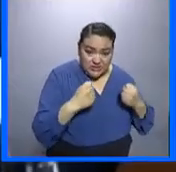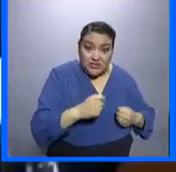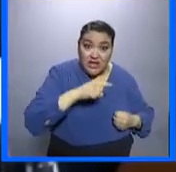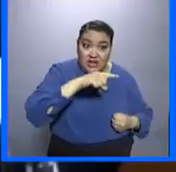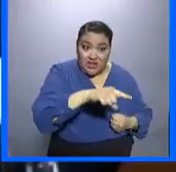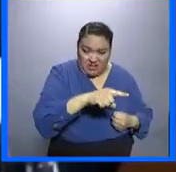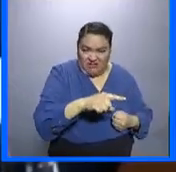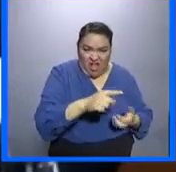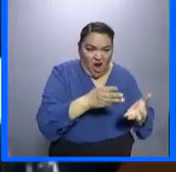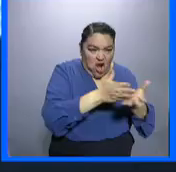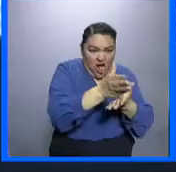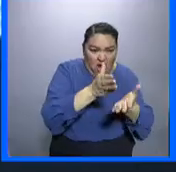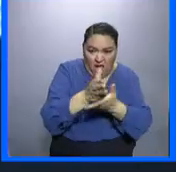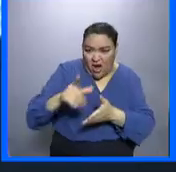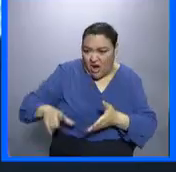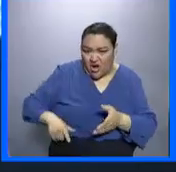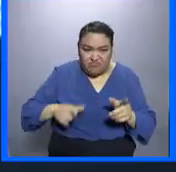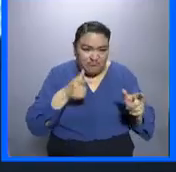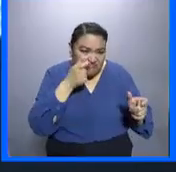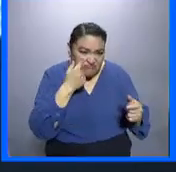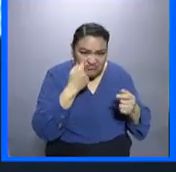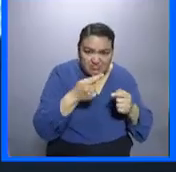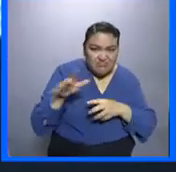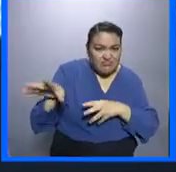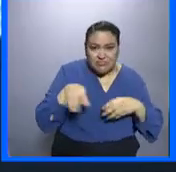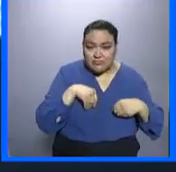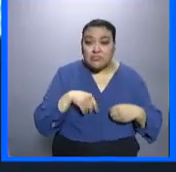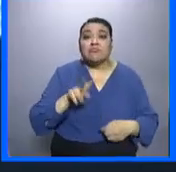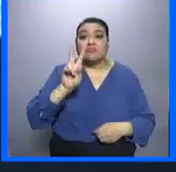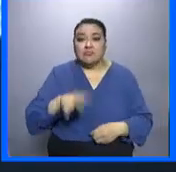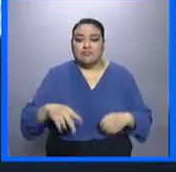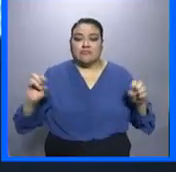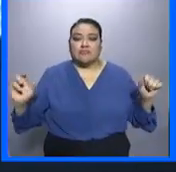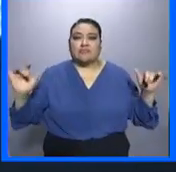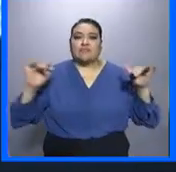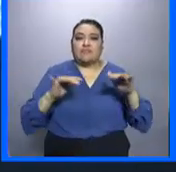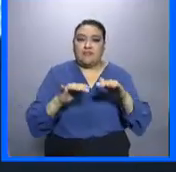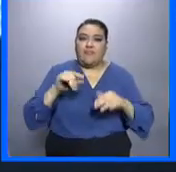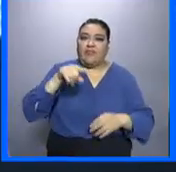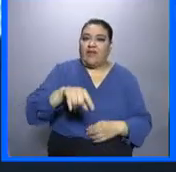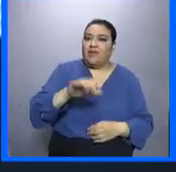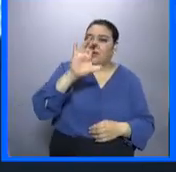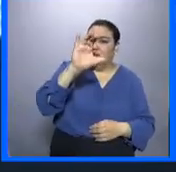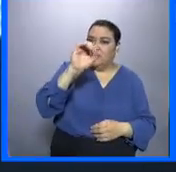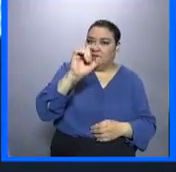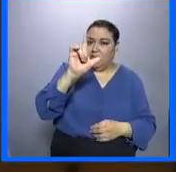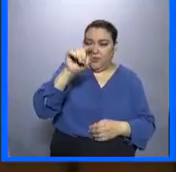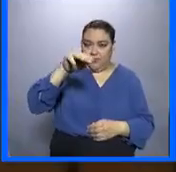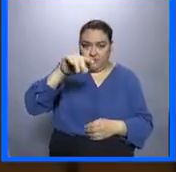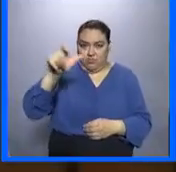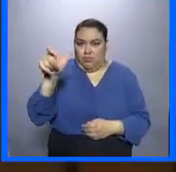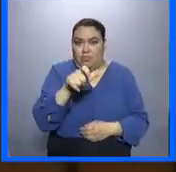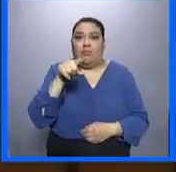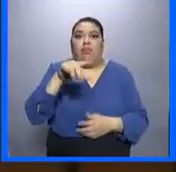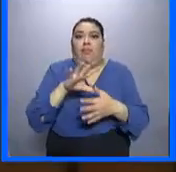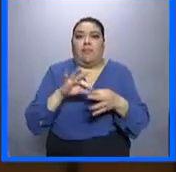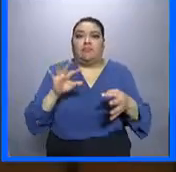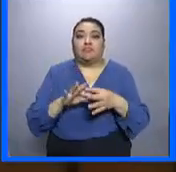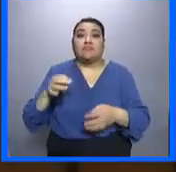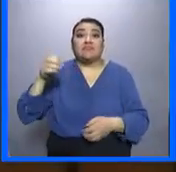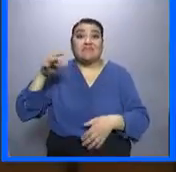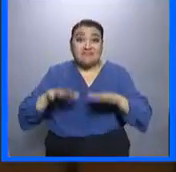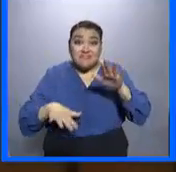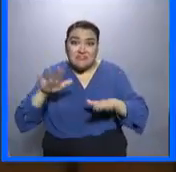muchas de las actividades del Estado. Durante el encuentro, realizado en el Colegio Nacional, aseguró que la incertidumbre jurídica limita